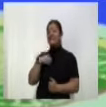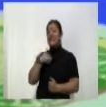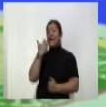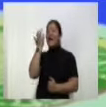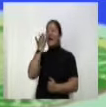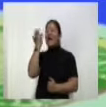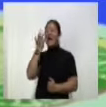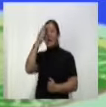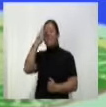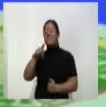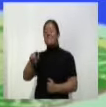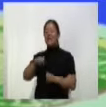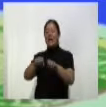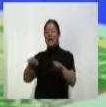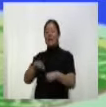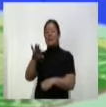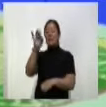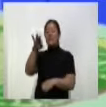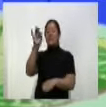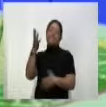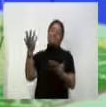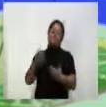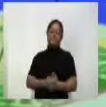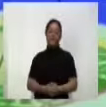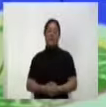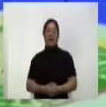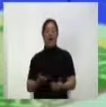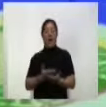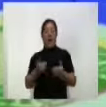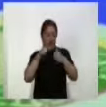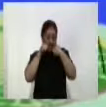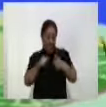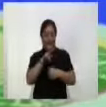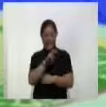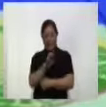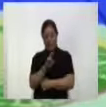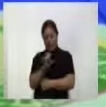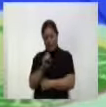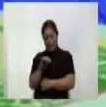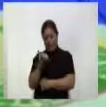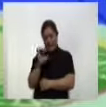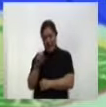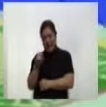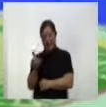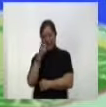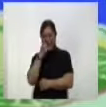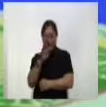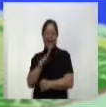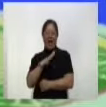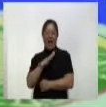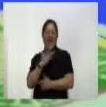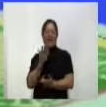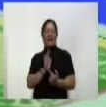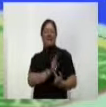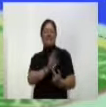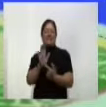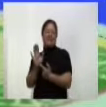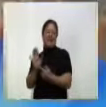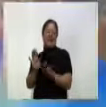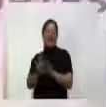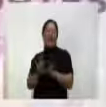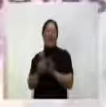información. Ahora hablemos del deporte estatal porque Verónica Linares ofreció una clase fitness con baquetas. Aquí los